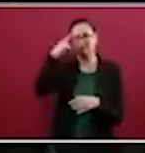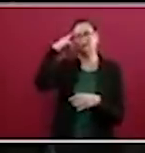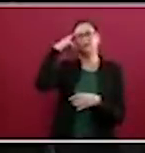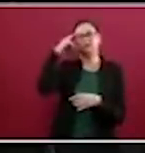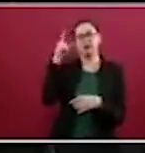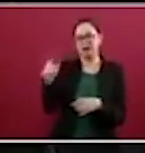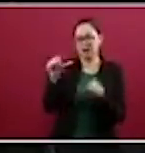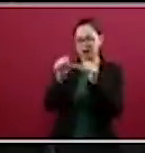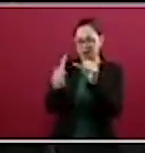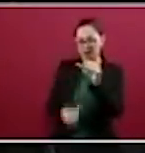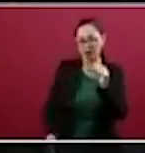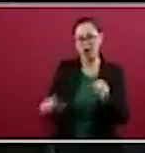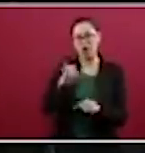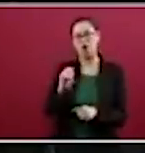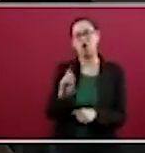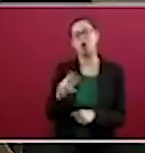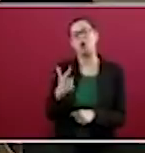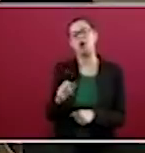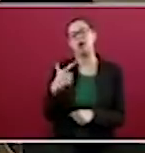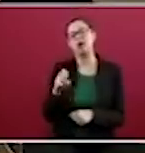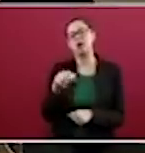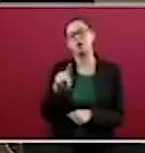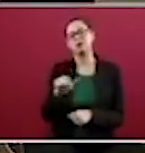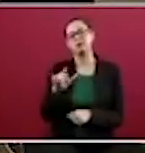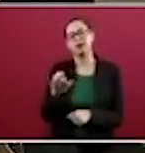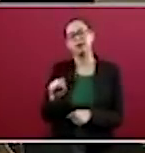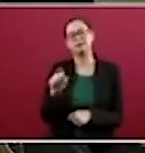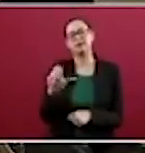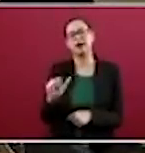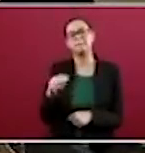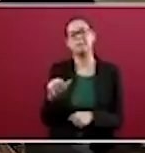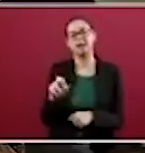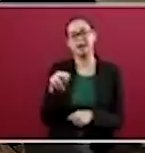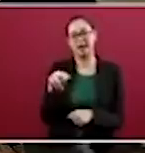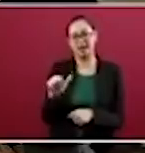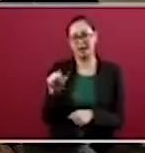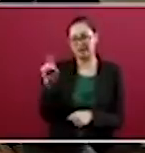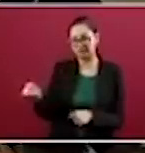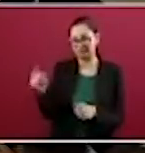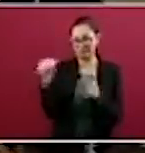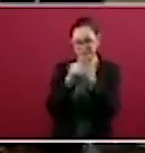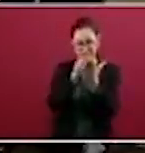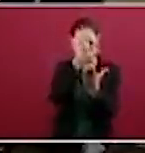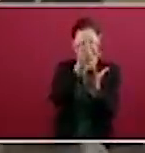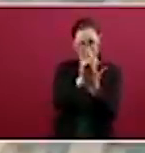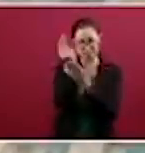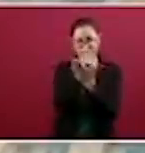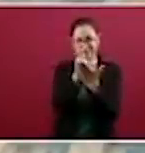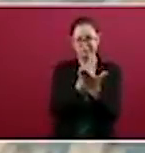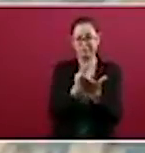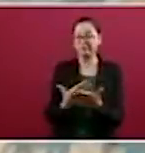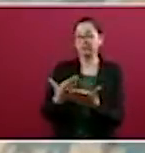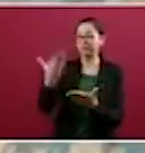que el arte del pintor Jorge González Camarena grabó en la memoria de millones de mexicanos desde la década